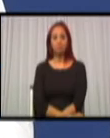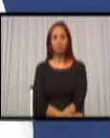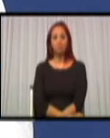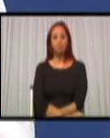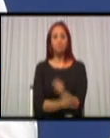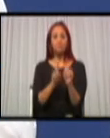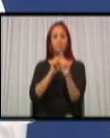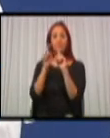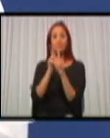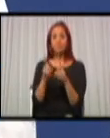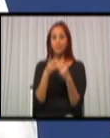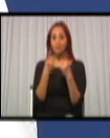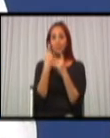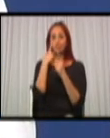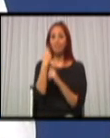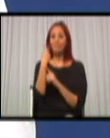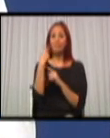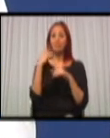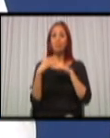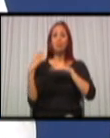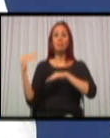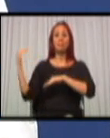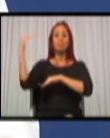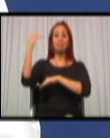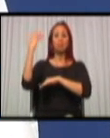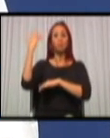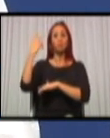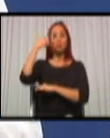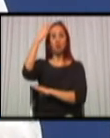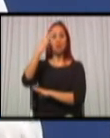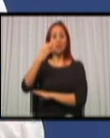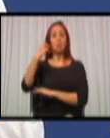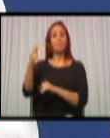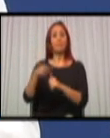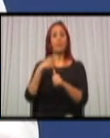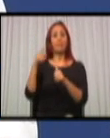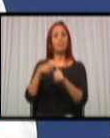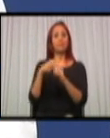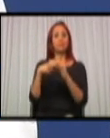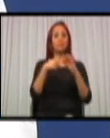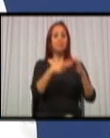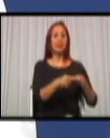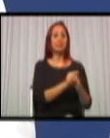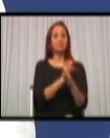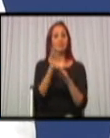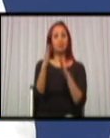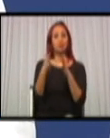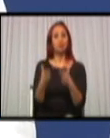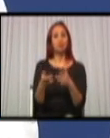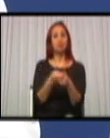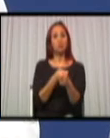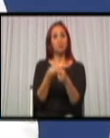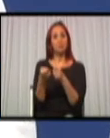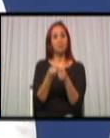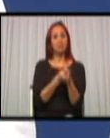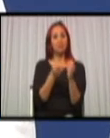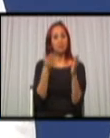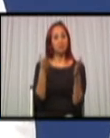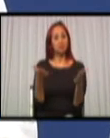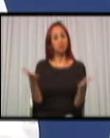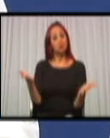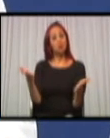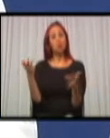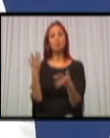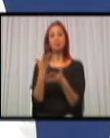por falta de un liderazgo. Creo que una de las principales funciones de una administración o de un administrador